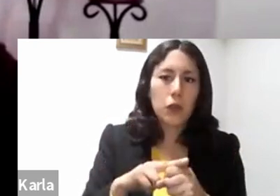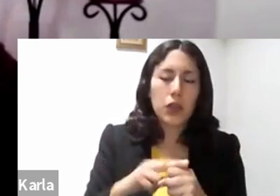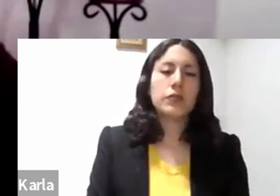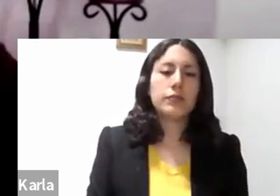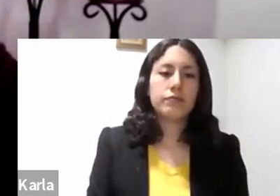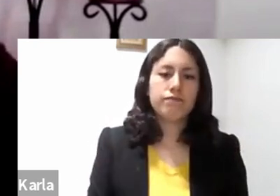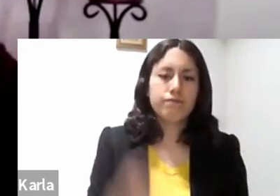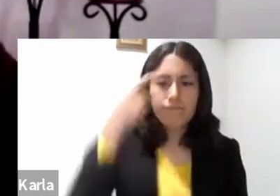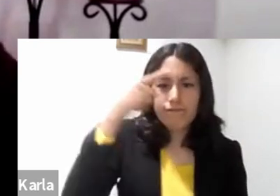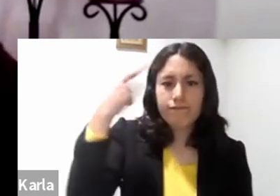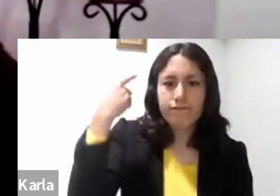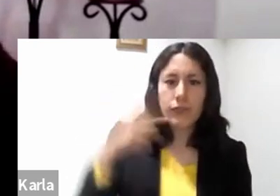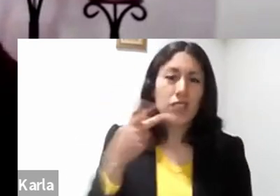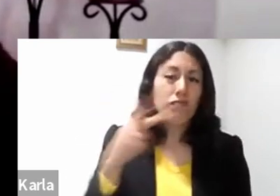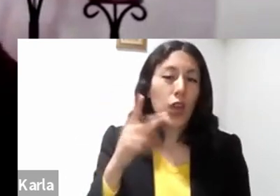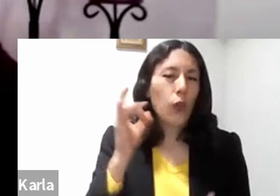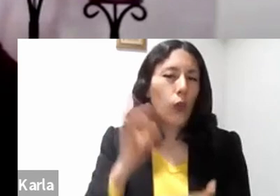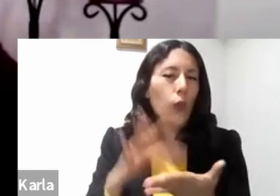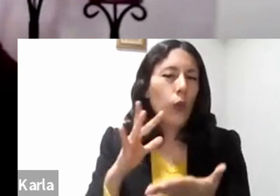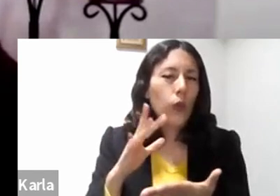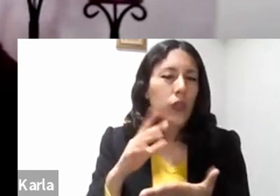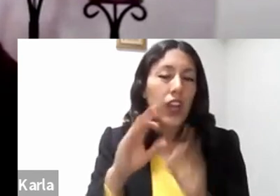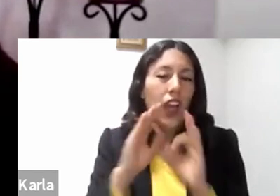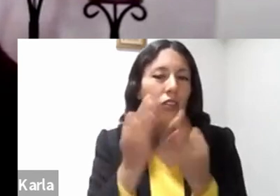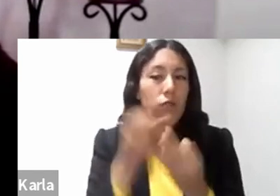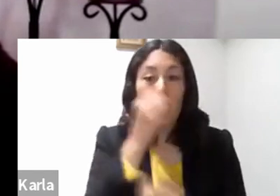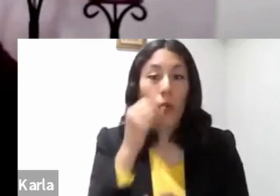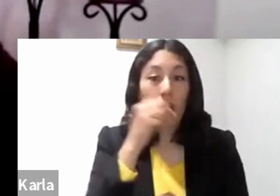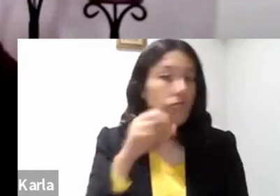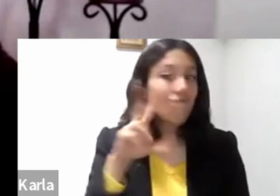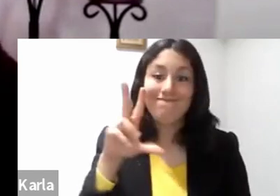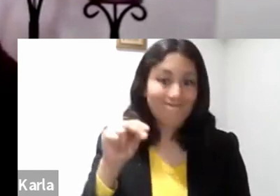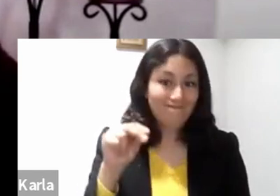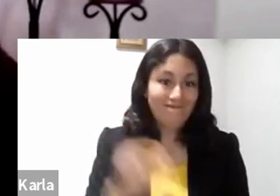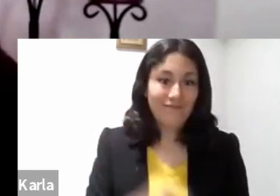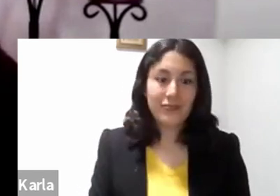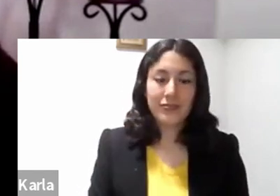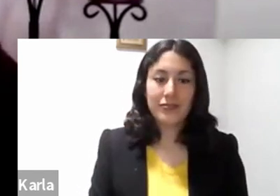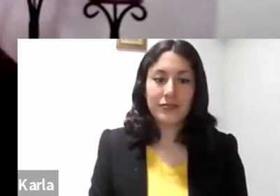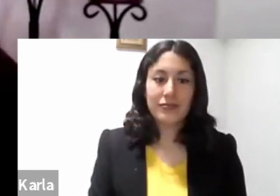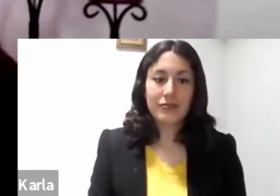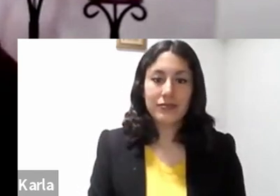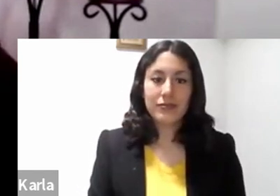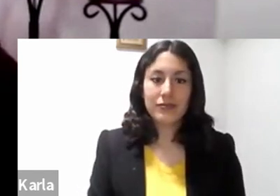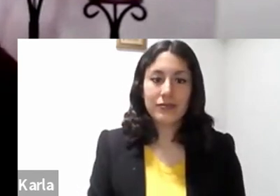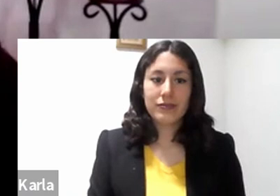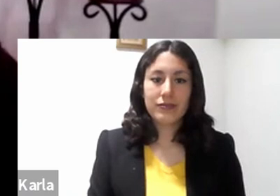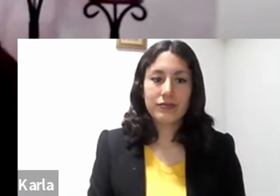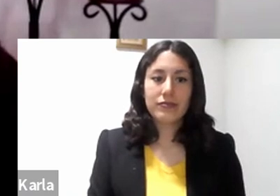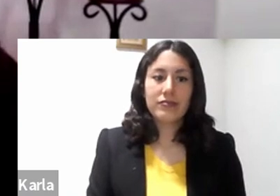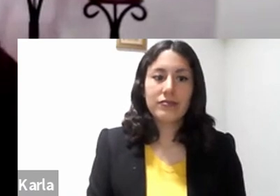pero ya no es la única forma de orar es el primer tema mucha gente cree como que es la única forma y